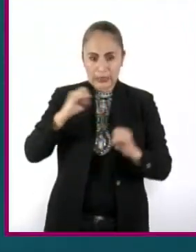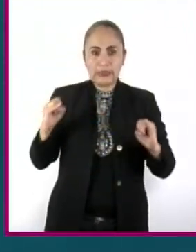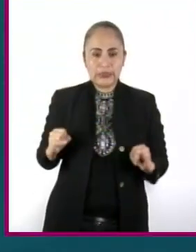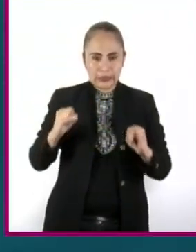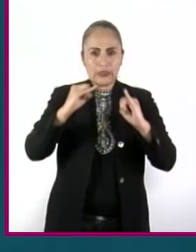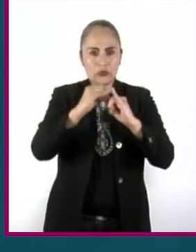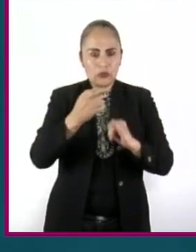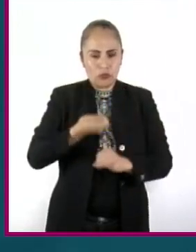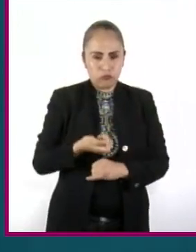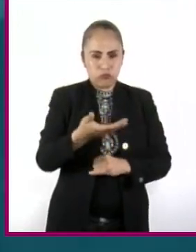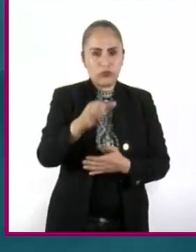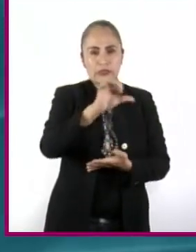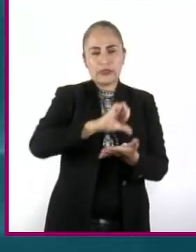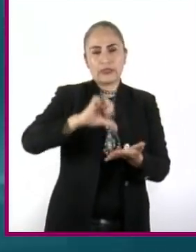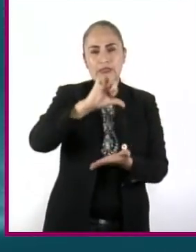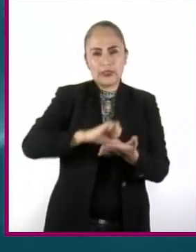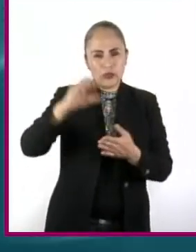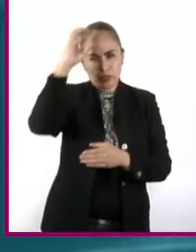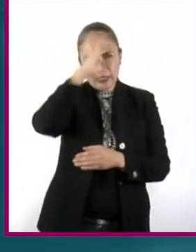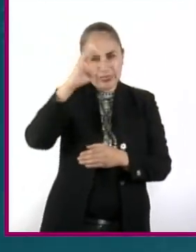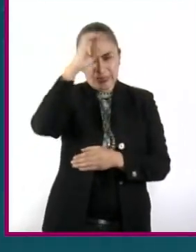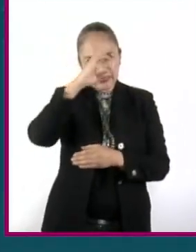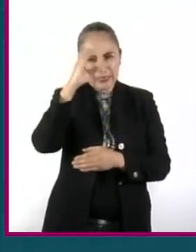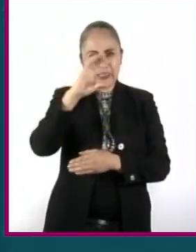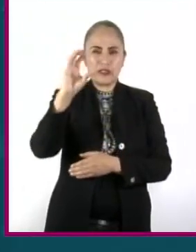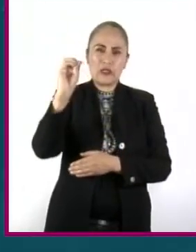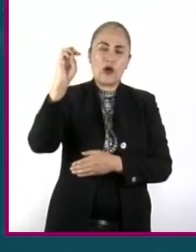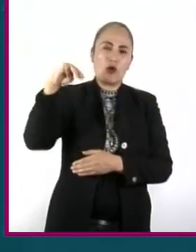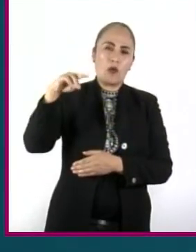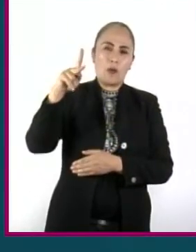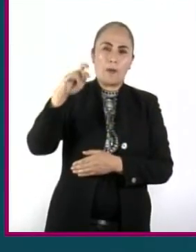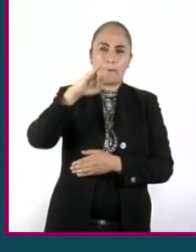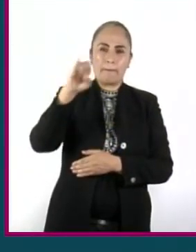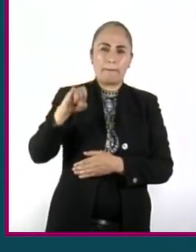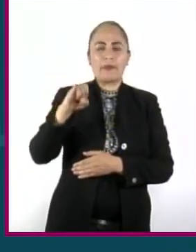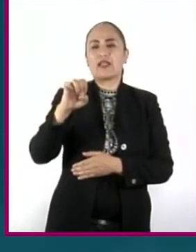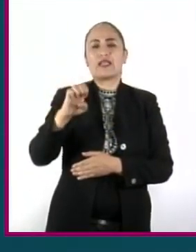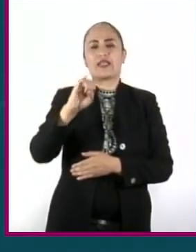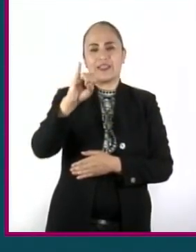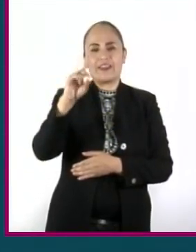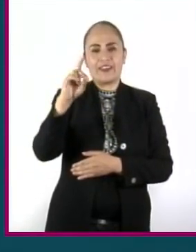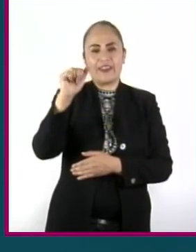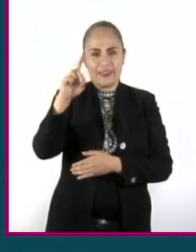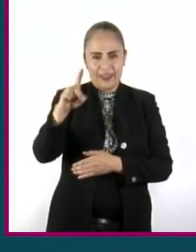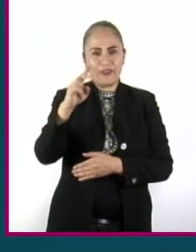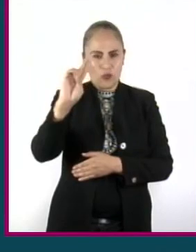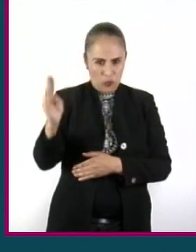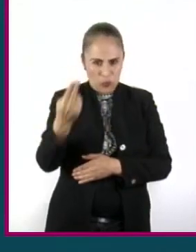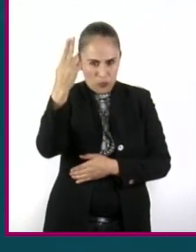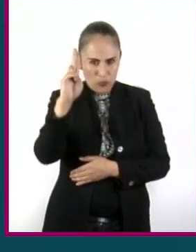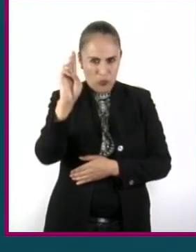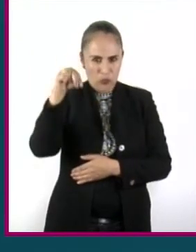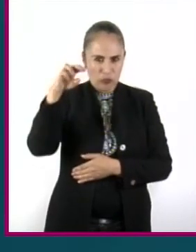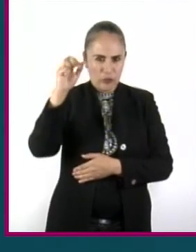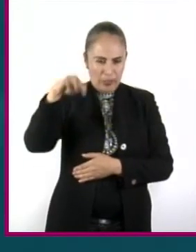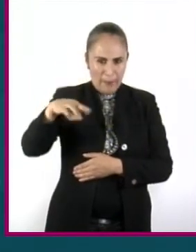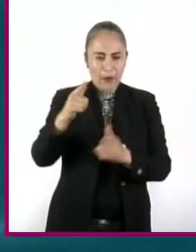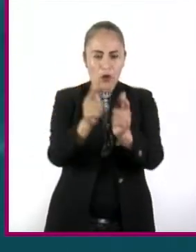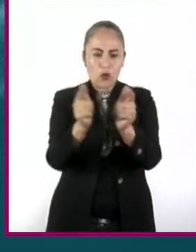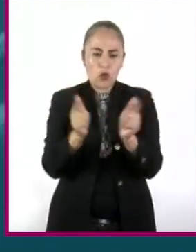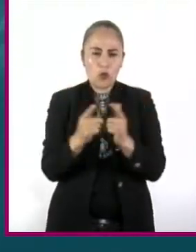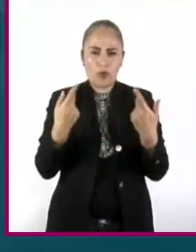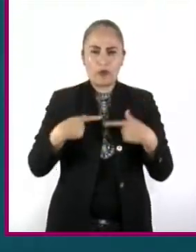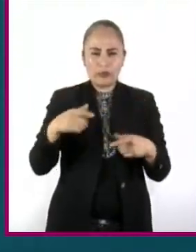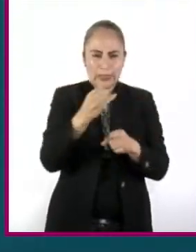llamado Centro de Ciencias de la Complejidad en la UNAM. Ahí, un grupo de investigadores comenzó a estudiar el sistema